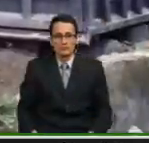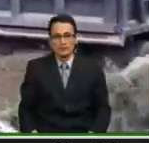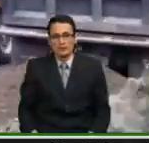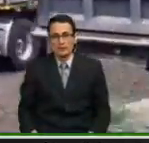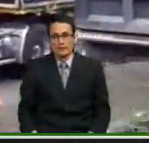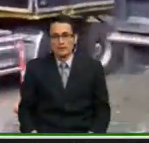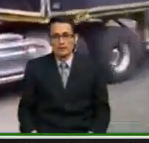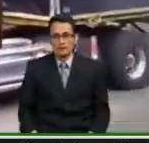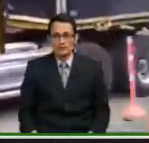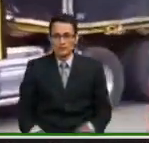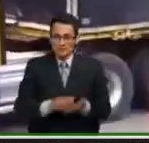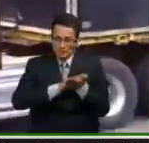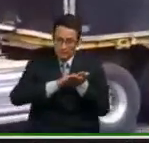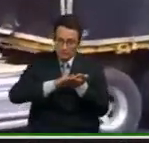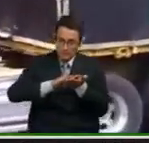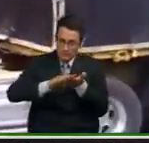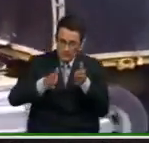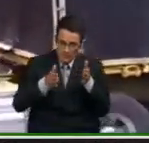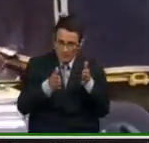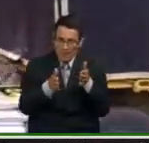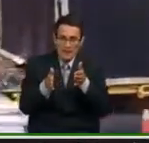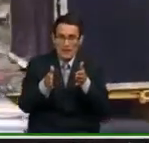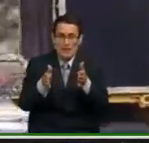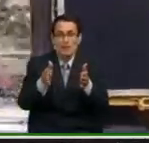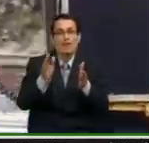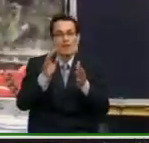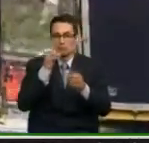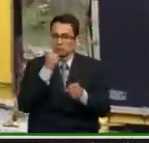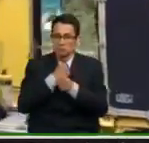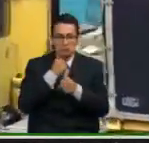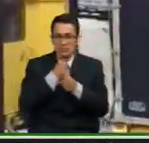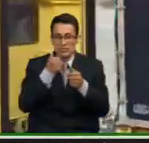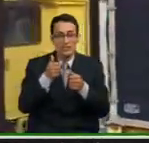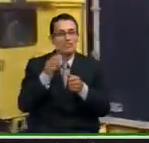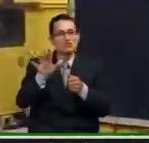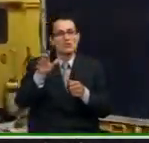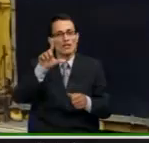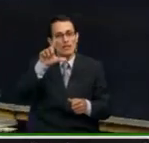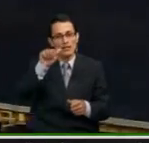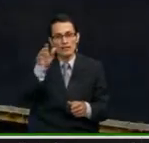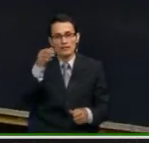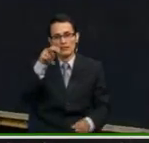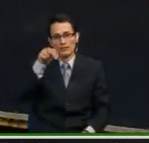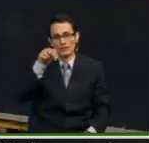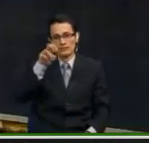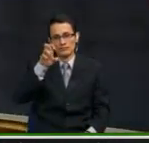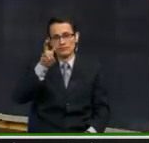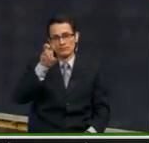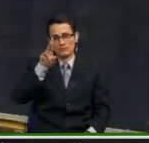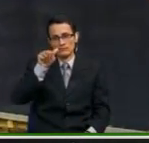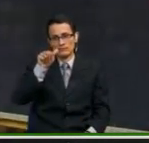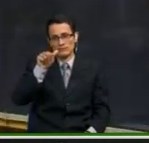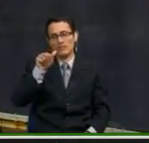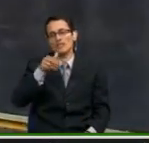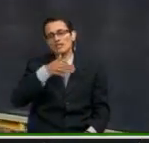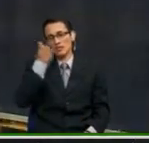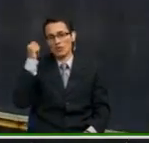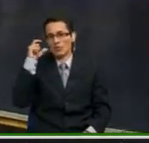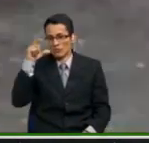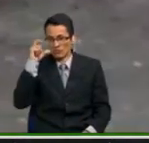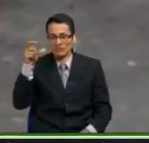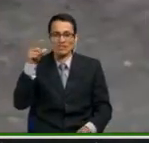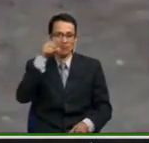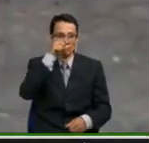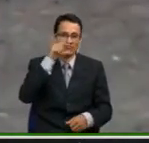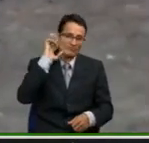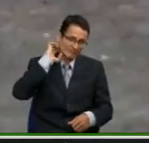con la pavimentación de en las vías de acceso se culminaron los trabajos en el viaducto la nevera y así mejorar la movilidad desde cúcuta hasta ocaña y la costa atlántica